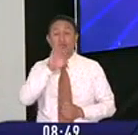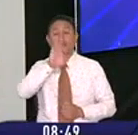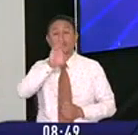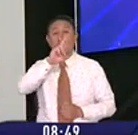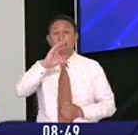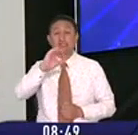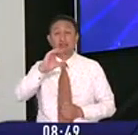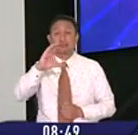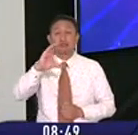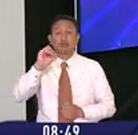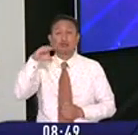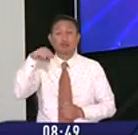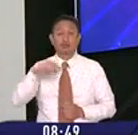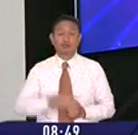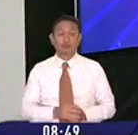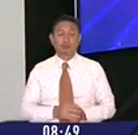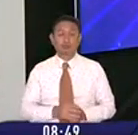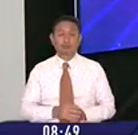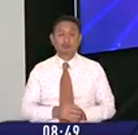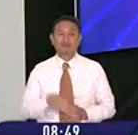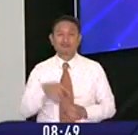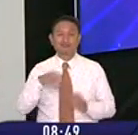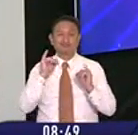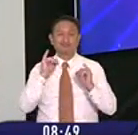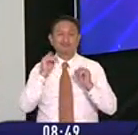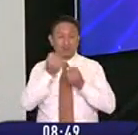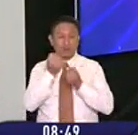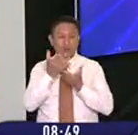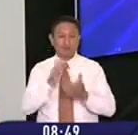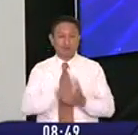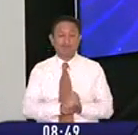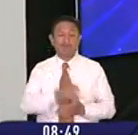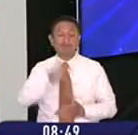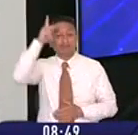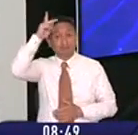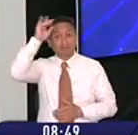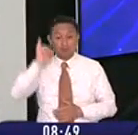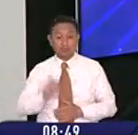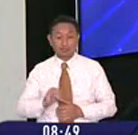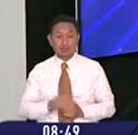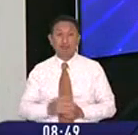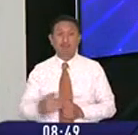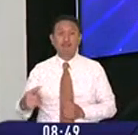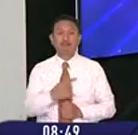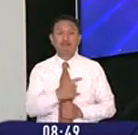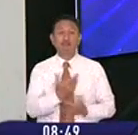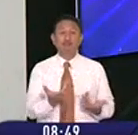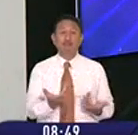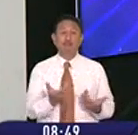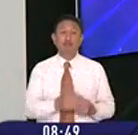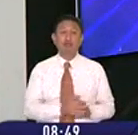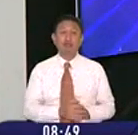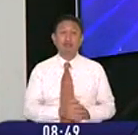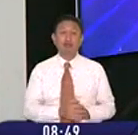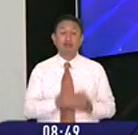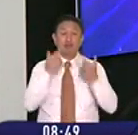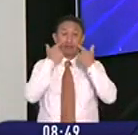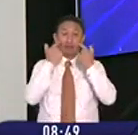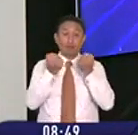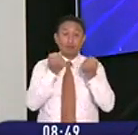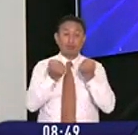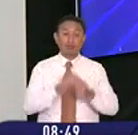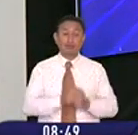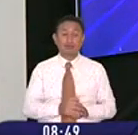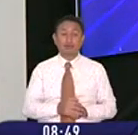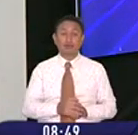www.tvc.com.es. Ahí les llevamos diversión y la mejor información. Priscila Cadena se encuentra en la sala de situación y monitoreo del Centro de